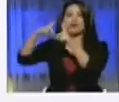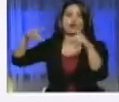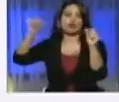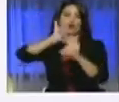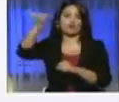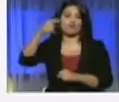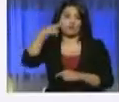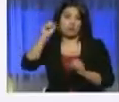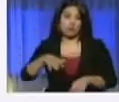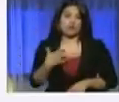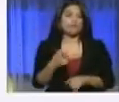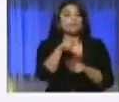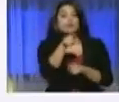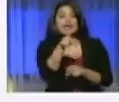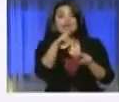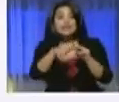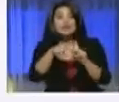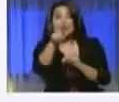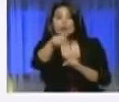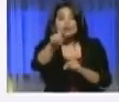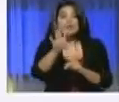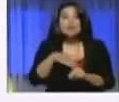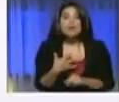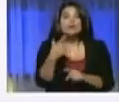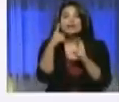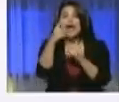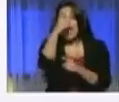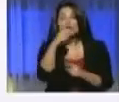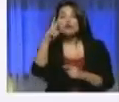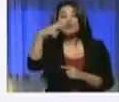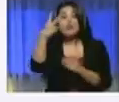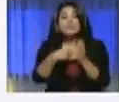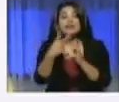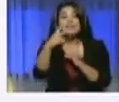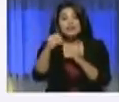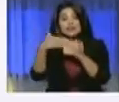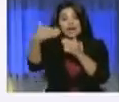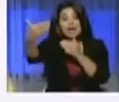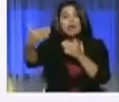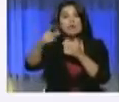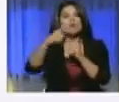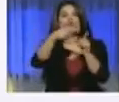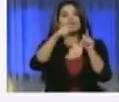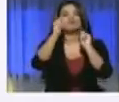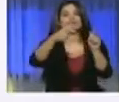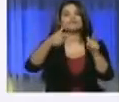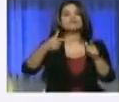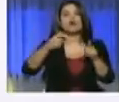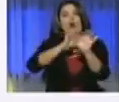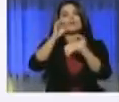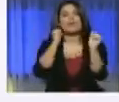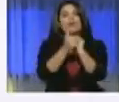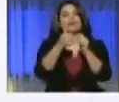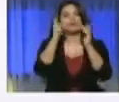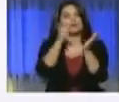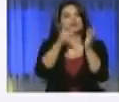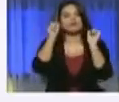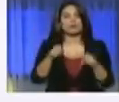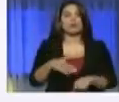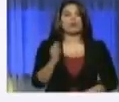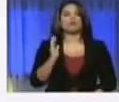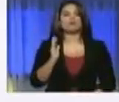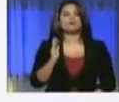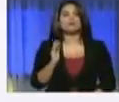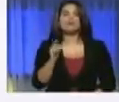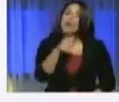Tokio 2020. Vamos a prepararnos, vamos a forjar a esa juventud de oro. Tiene